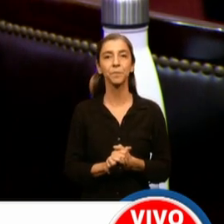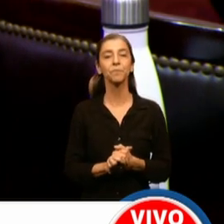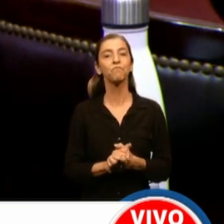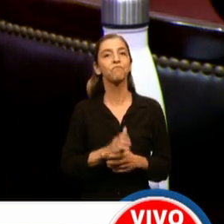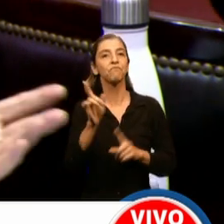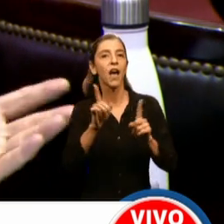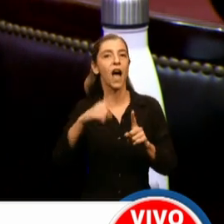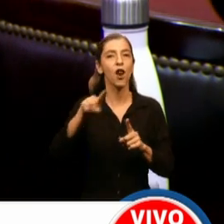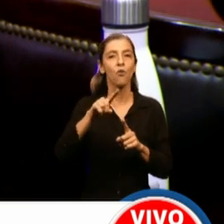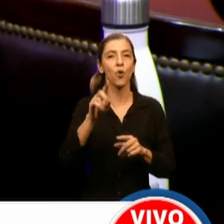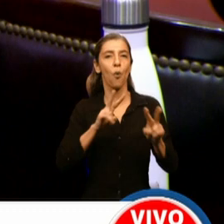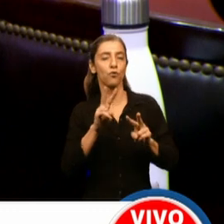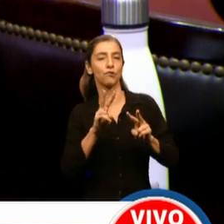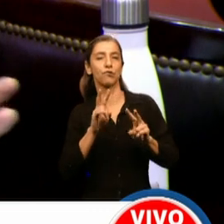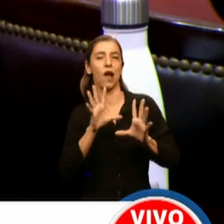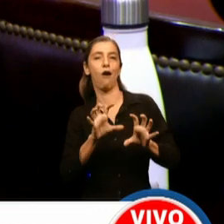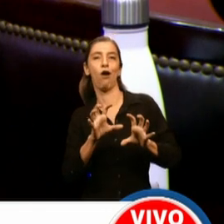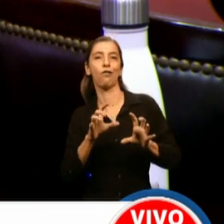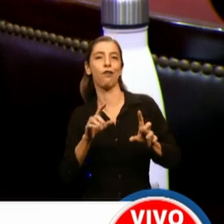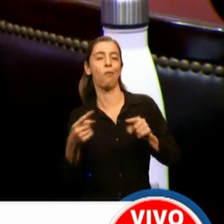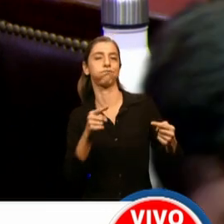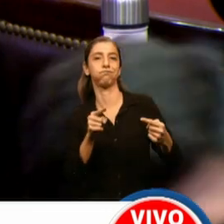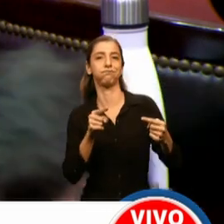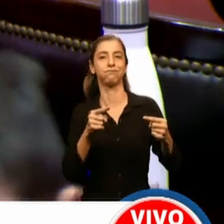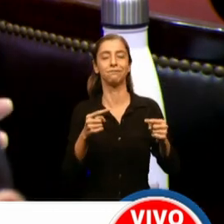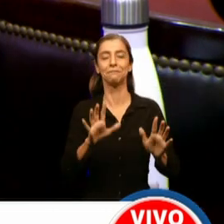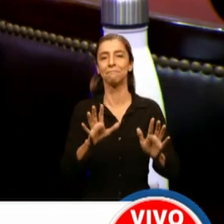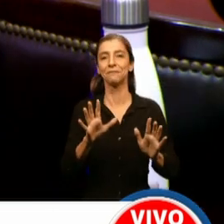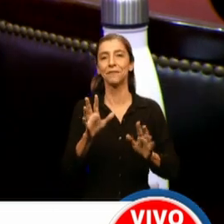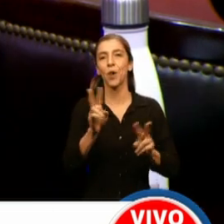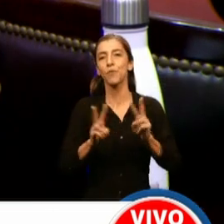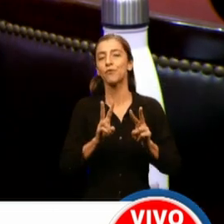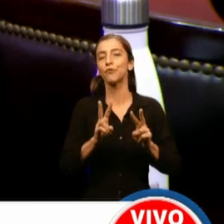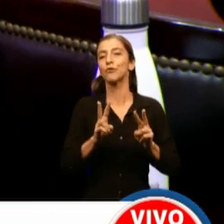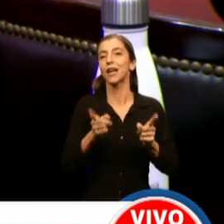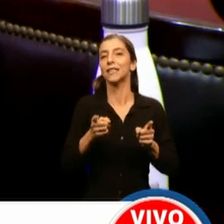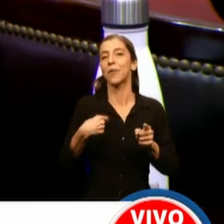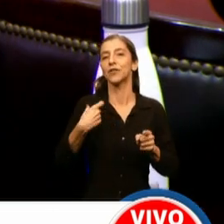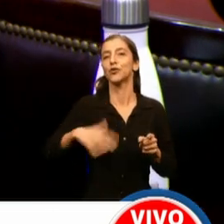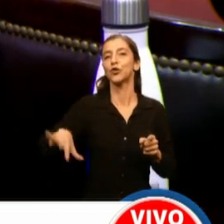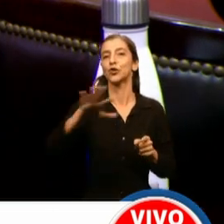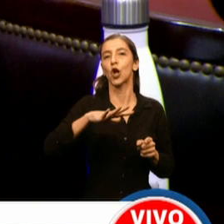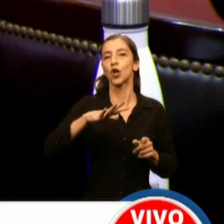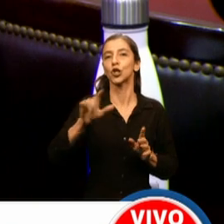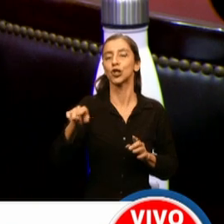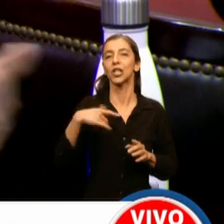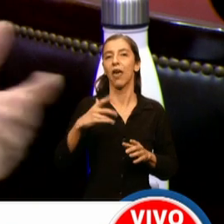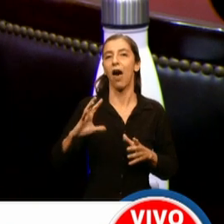generan el odio tratan de generar en el pueblo argentino